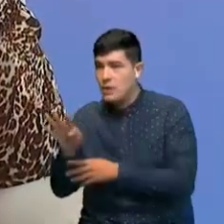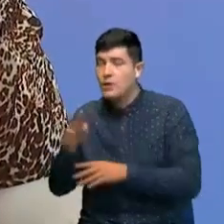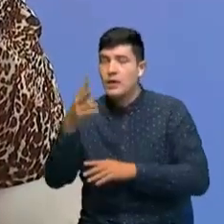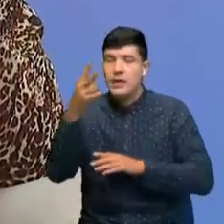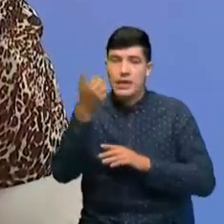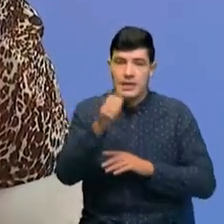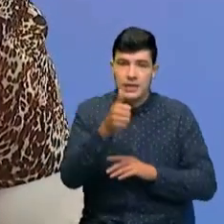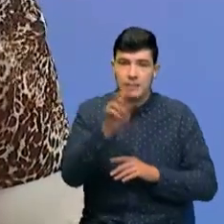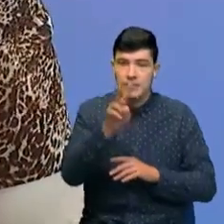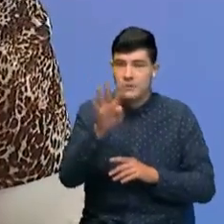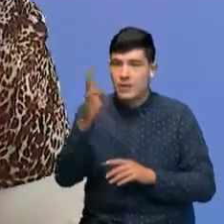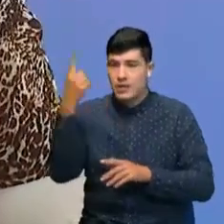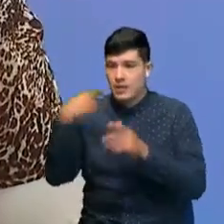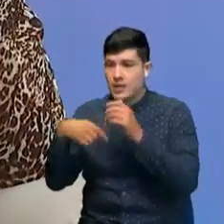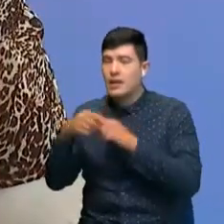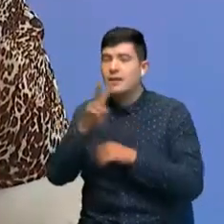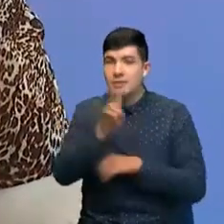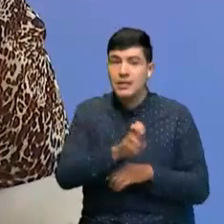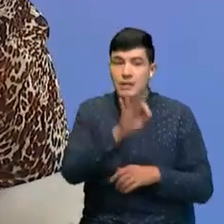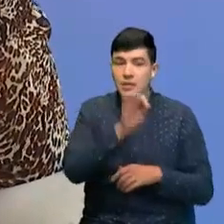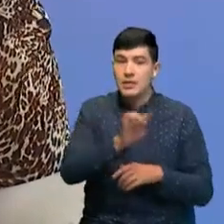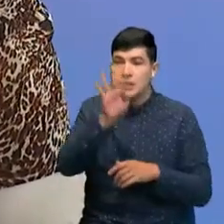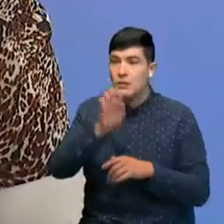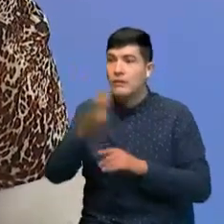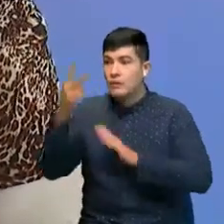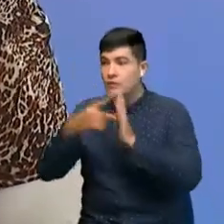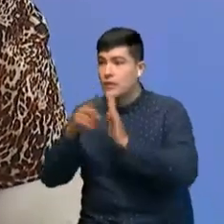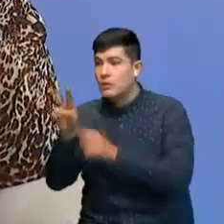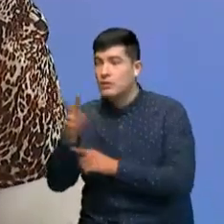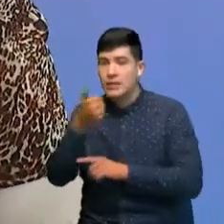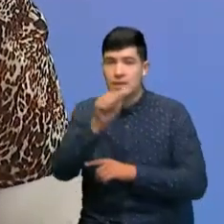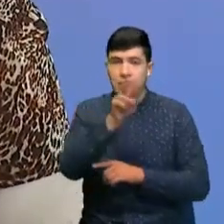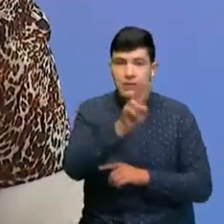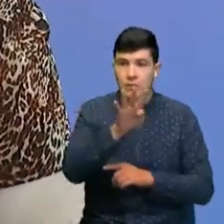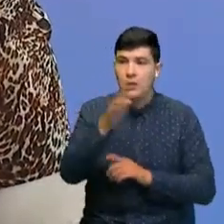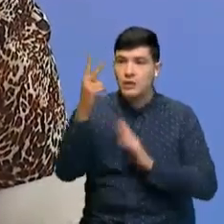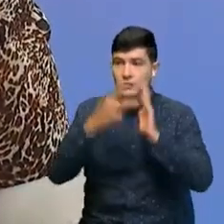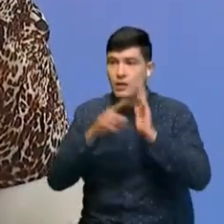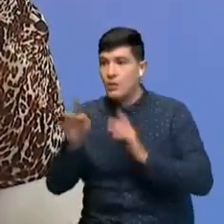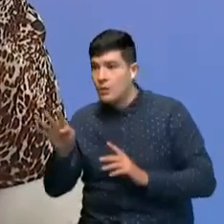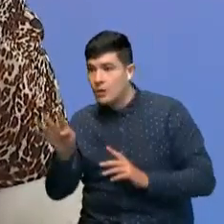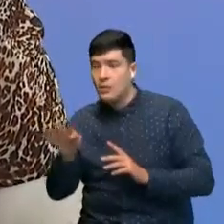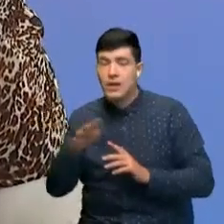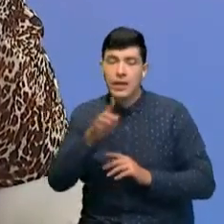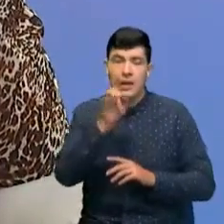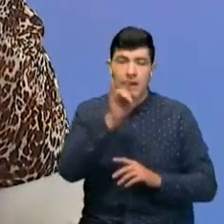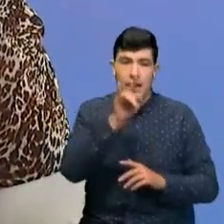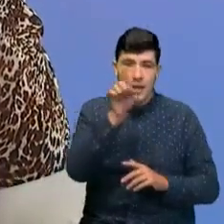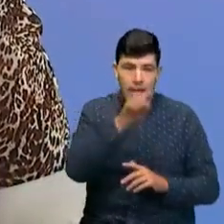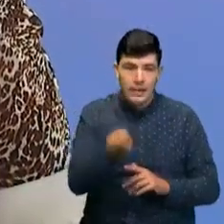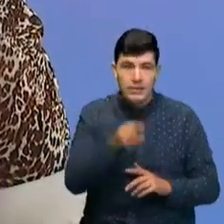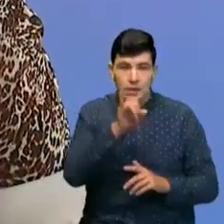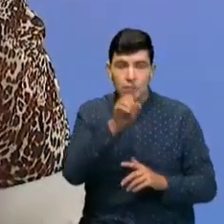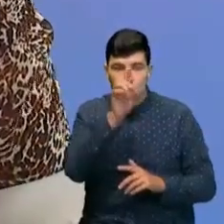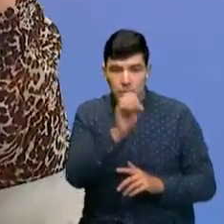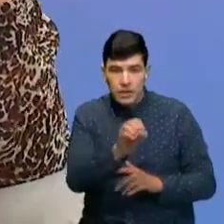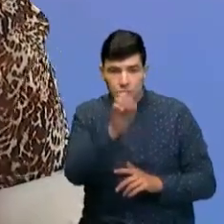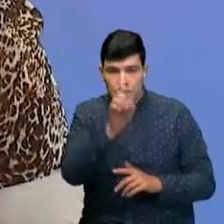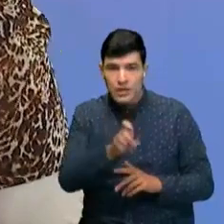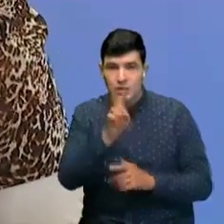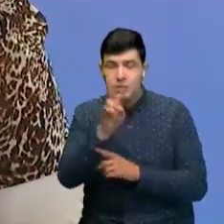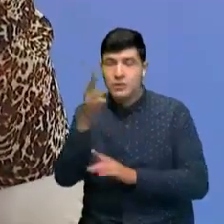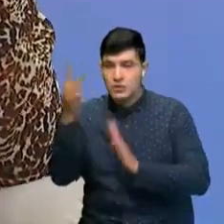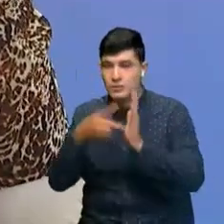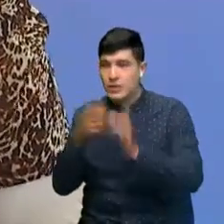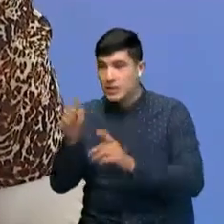del 2004, perdón, 789 del 2002, la 1024 del 2004 y la SU-062 del 2010.